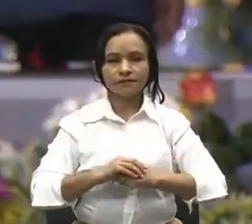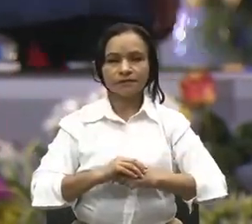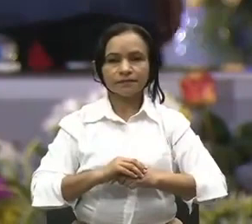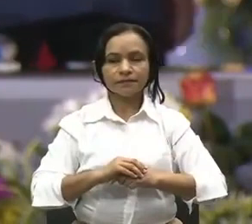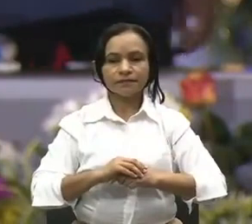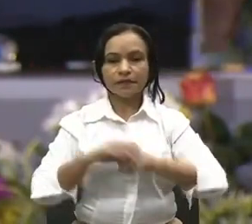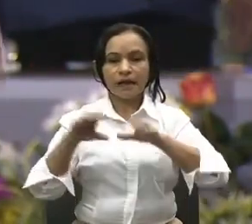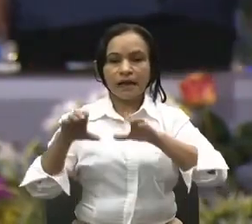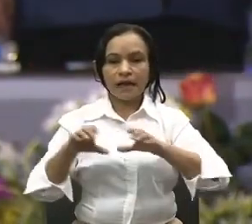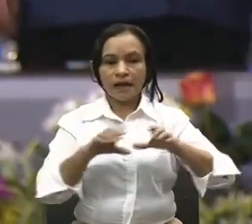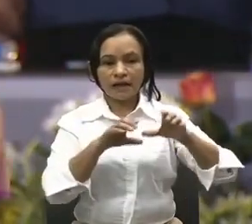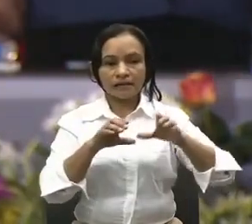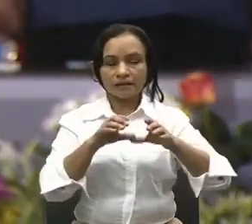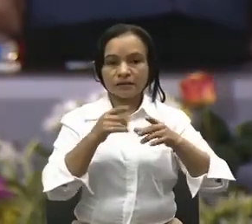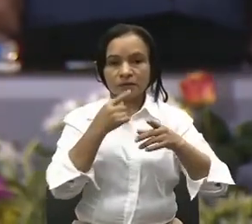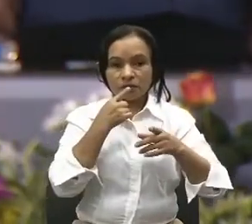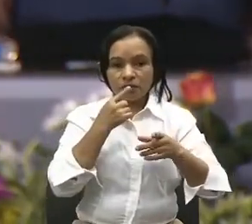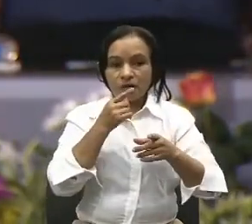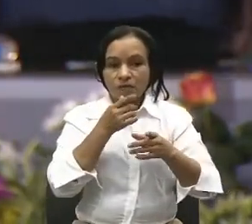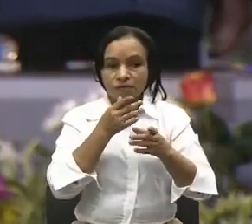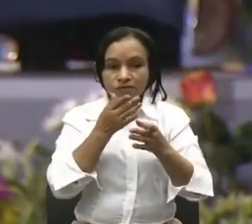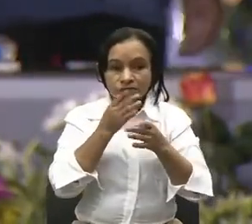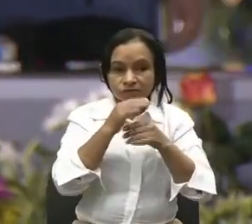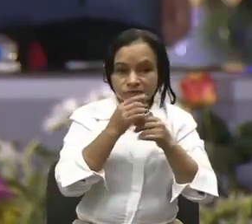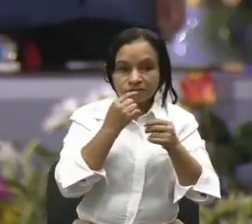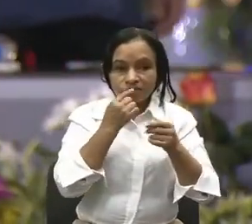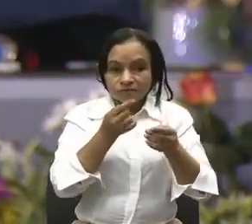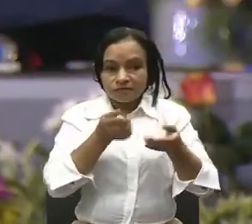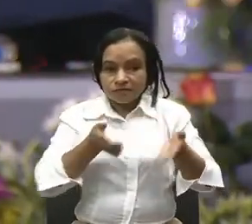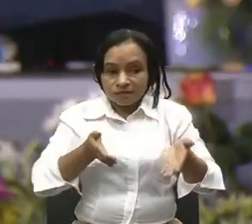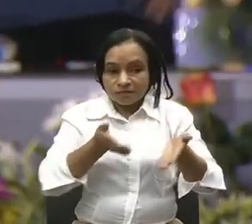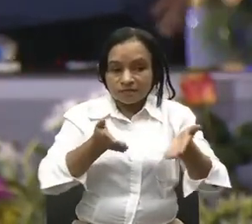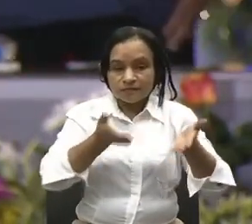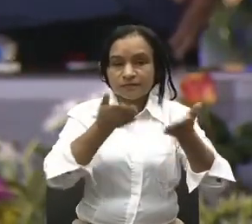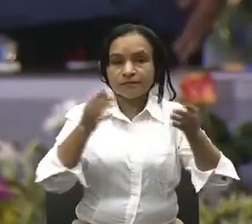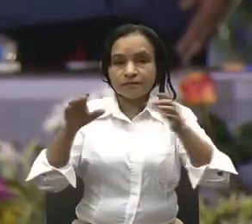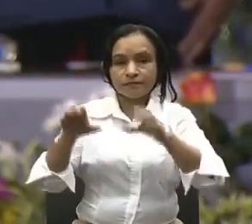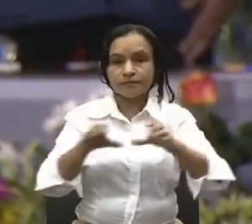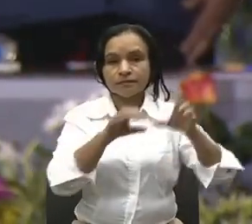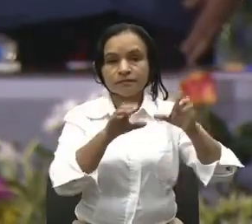actividades terroristas, las organizan actividades terroristas contra pueblos hermanos,